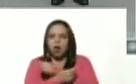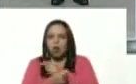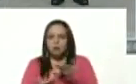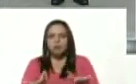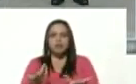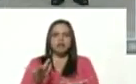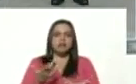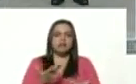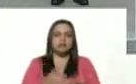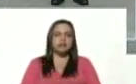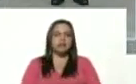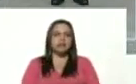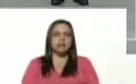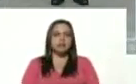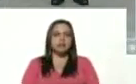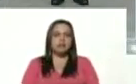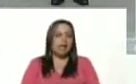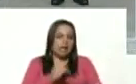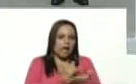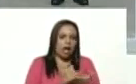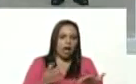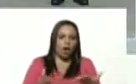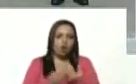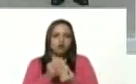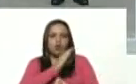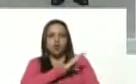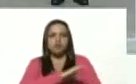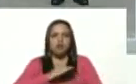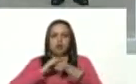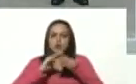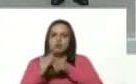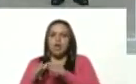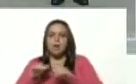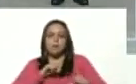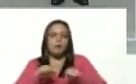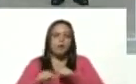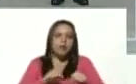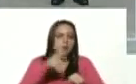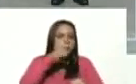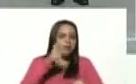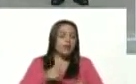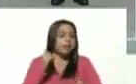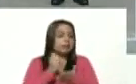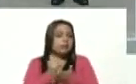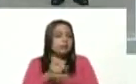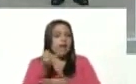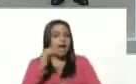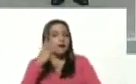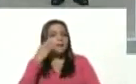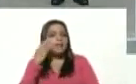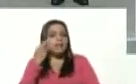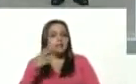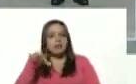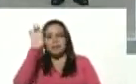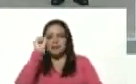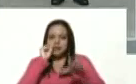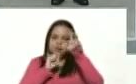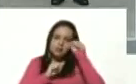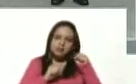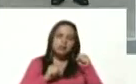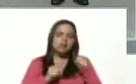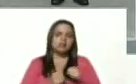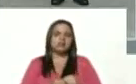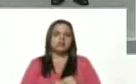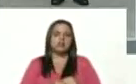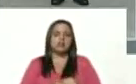moverse la VC, los consejos comunales, mover a la gente. Y de ahí va saliendo, mira, la experiencia, las lecciones